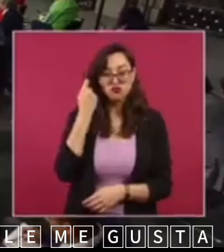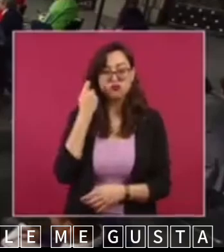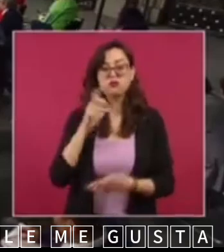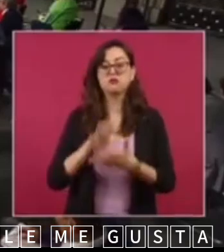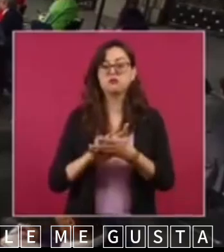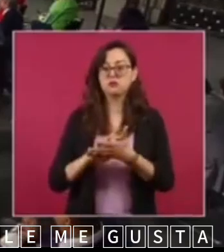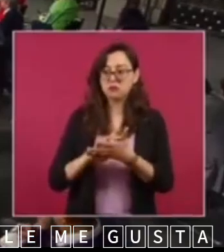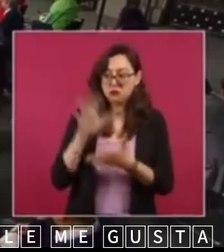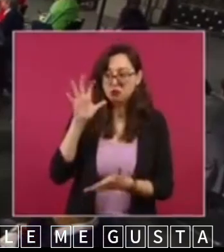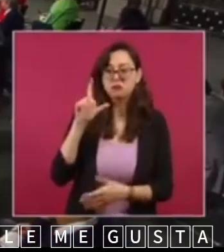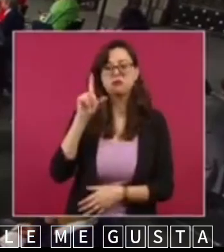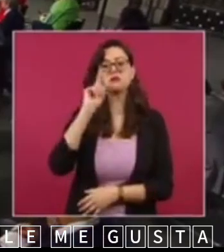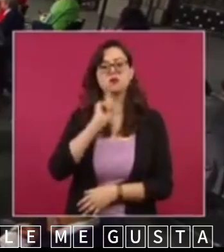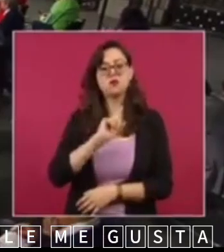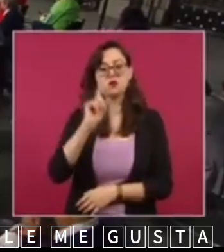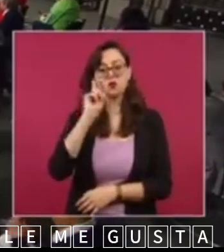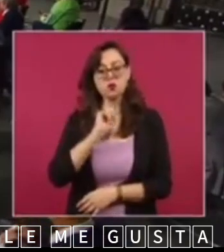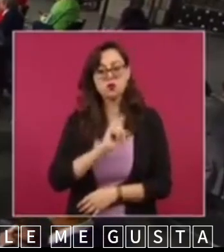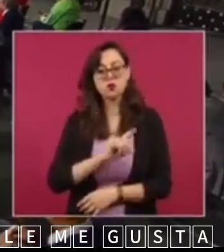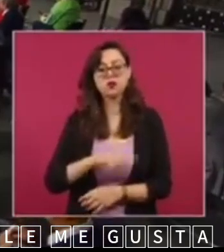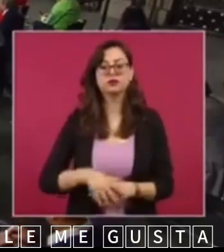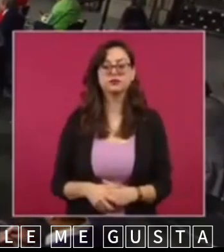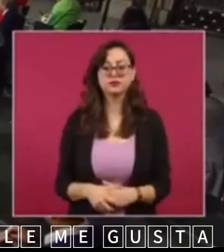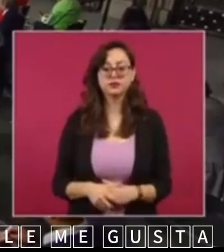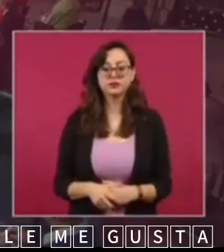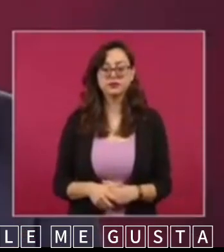la mayoría mujeres.